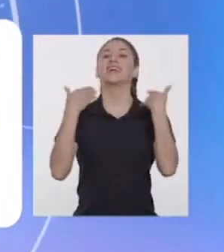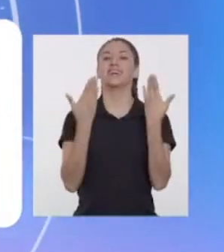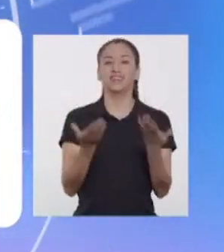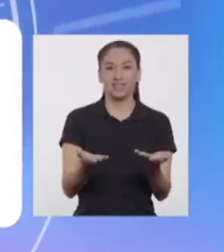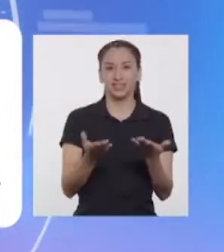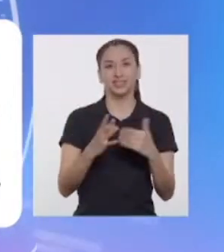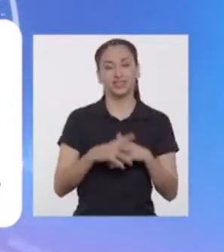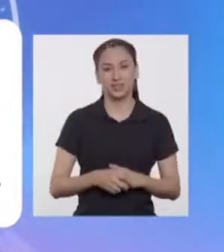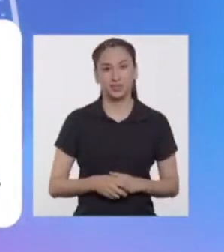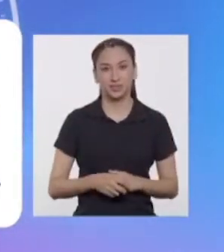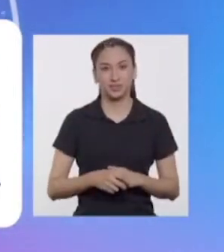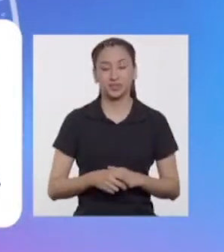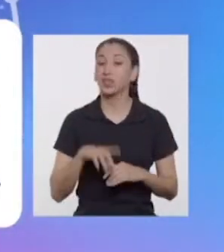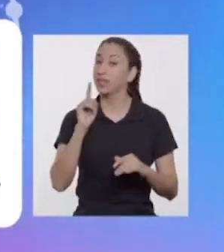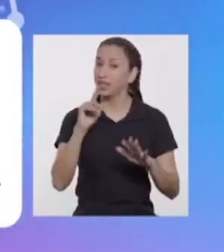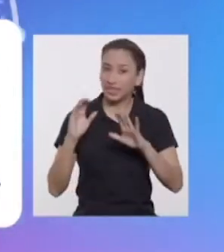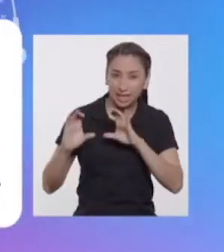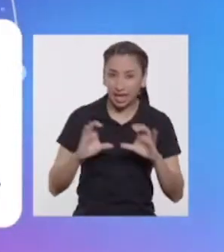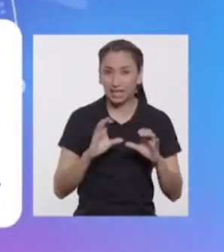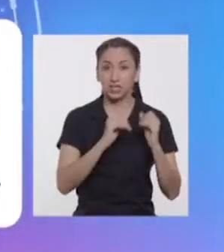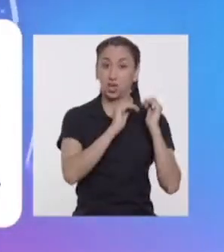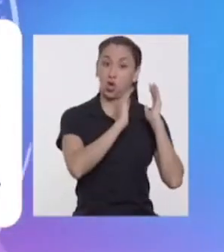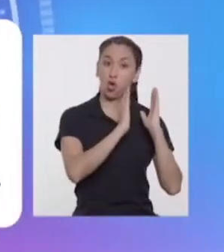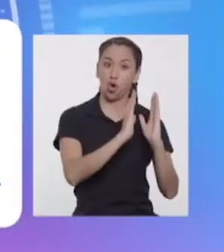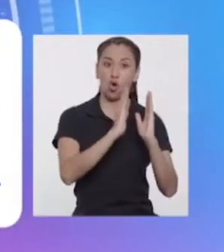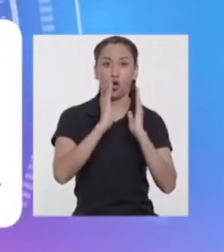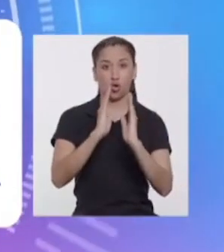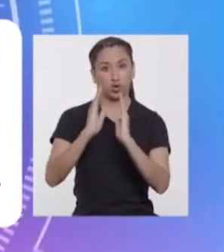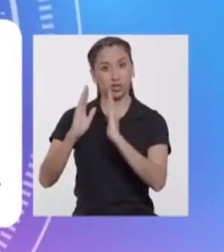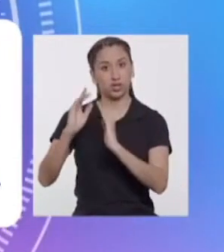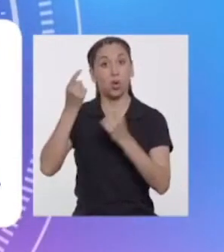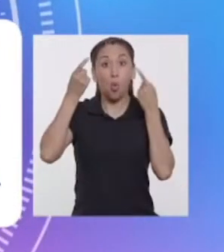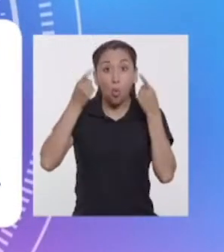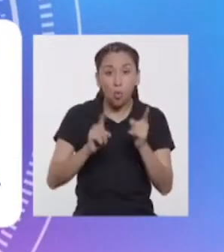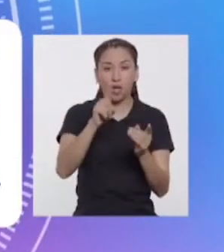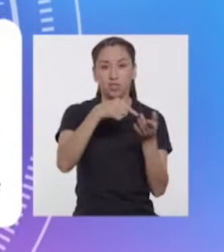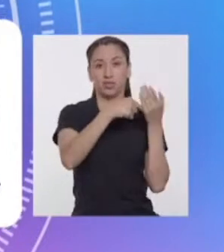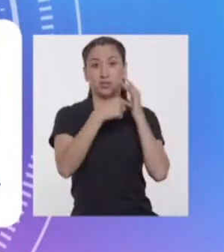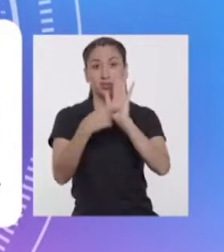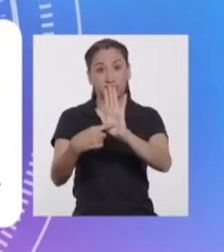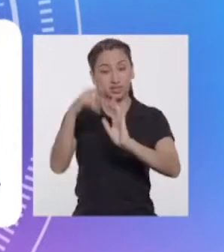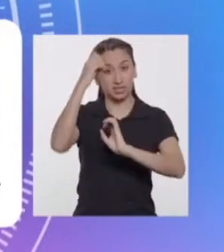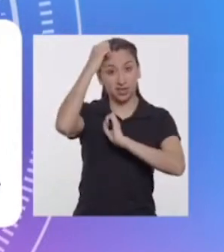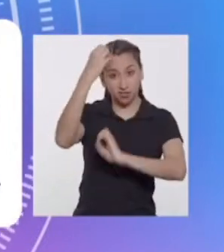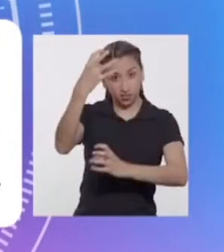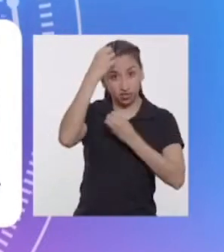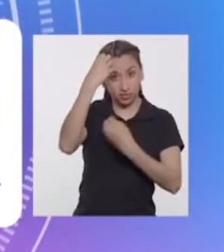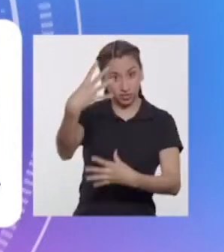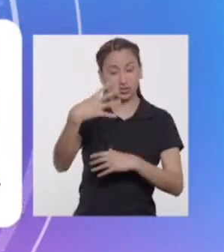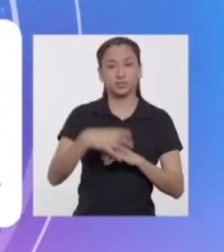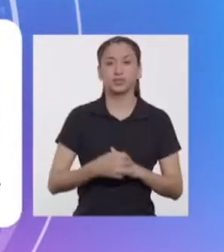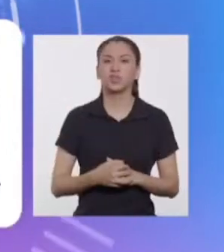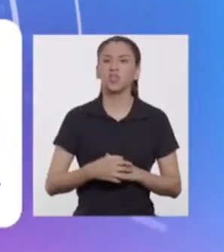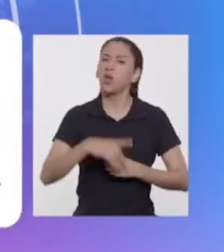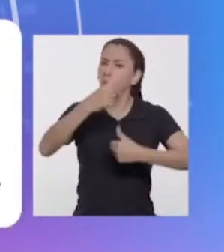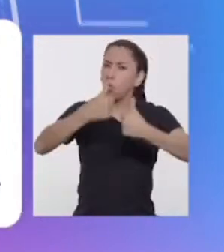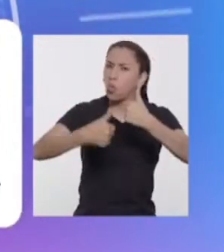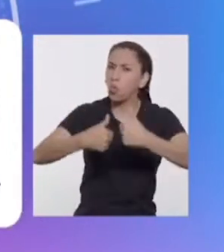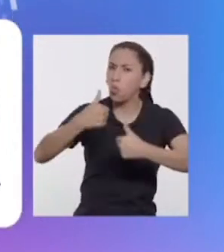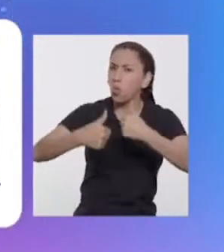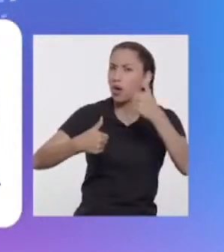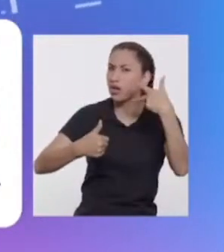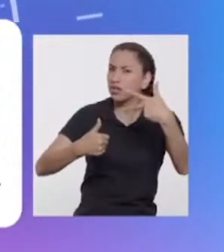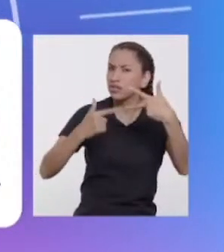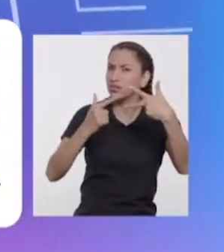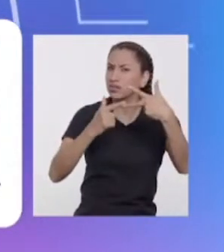¡Claro! Hay que ser ordenados al momento de presentar la información. ¿Y cuál es